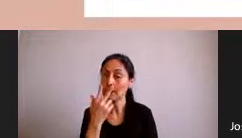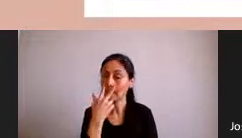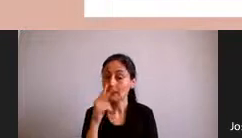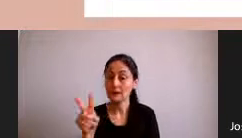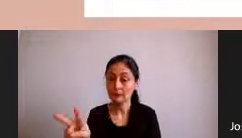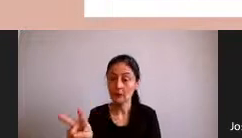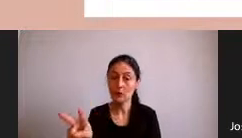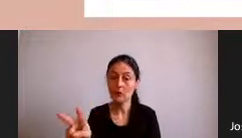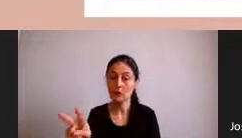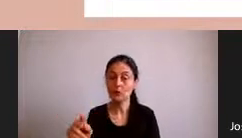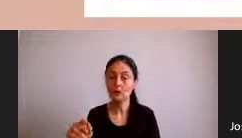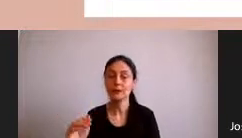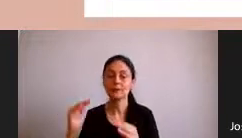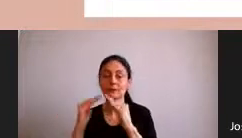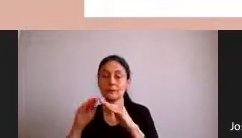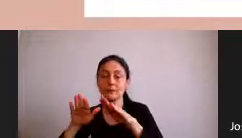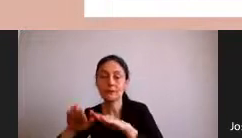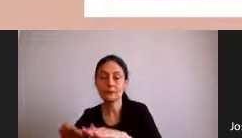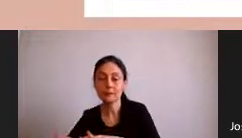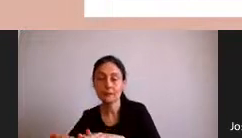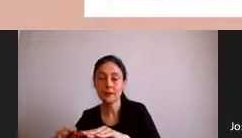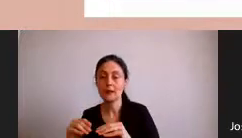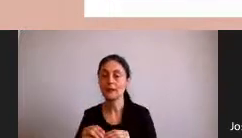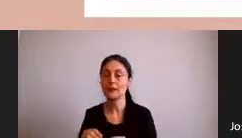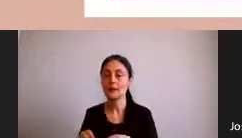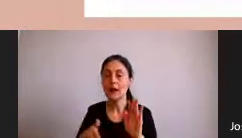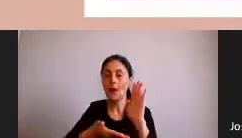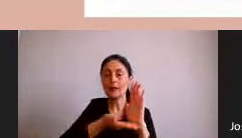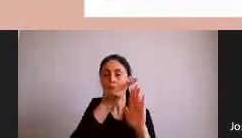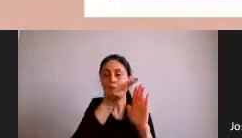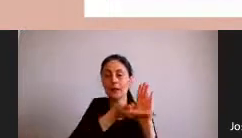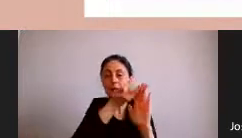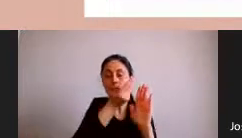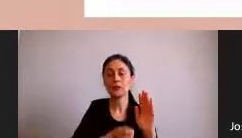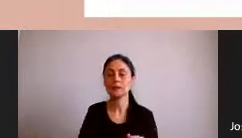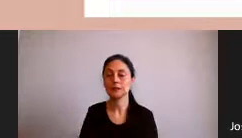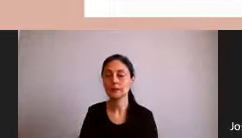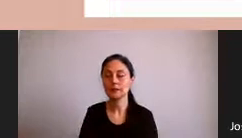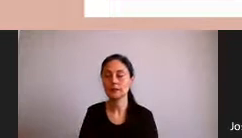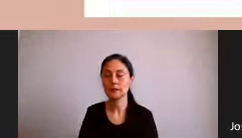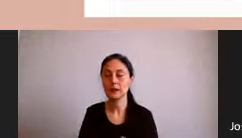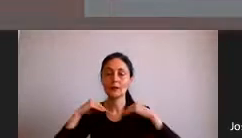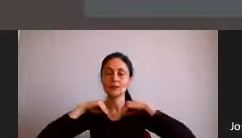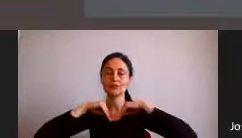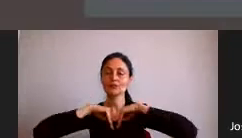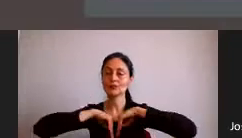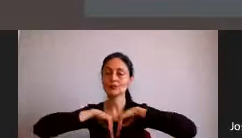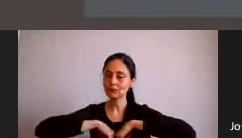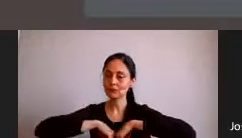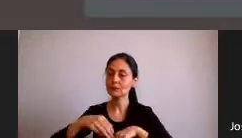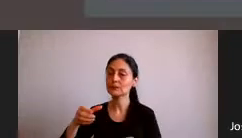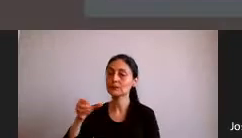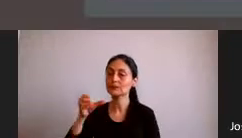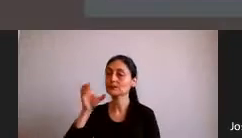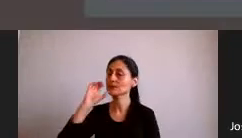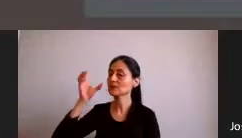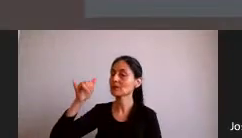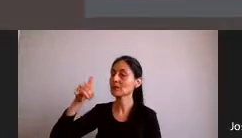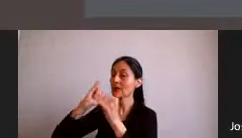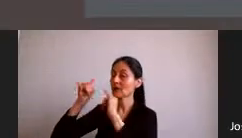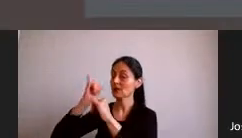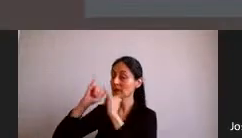medidas de restricción aumentaron algunos indicadores, por ejemplo, como la depresión, el consumo de alcohol, por ejemplo,